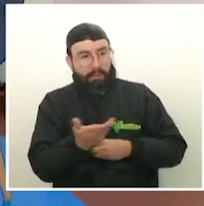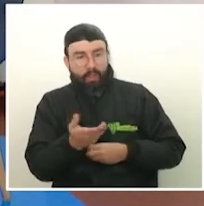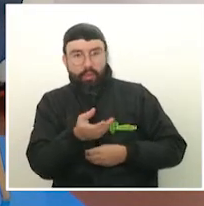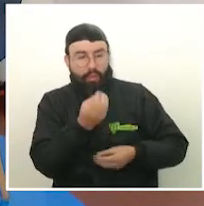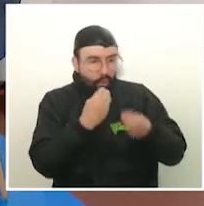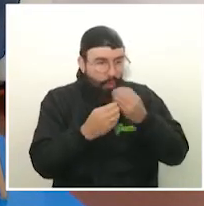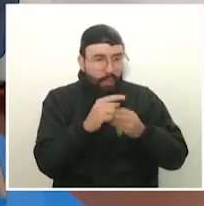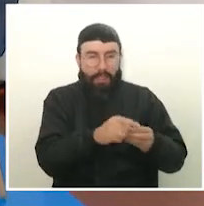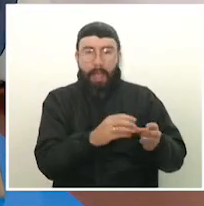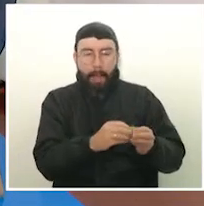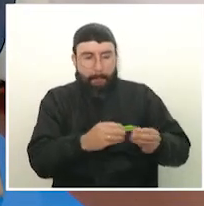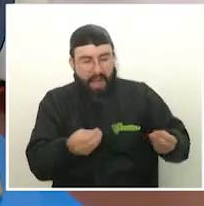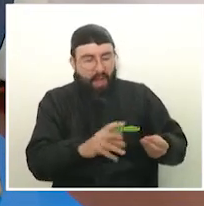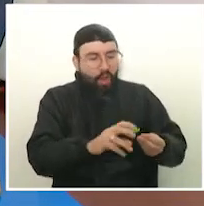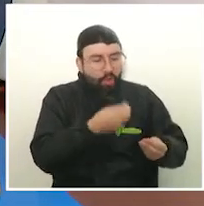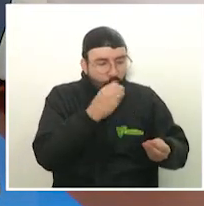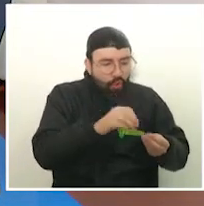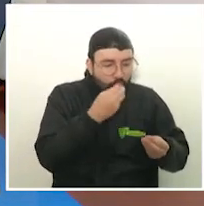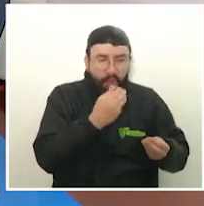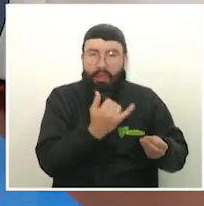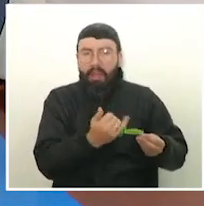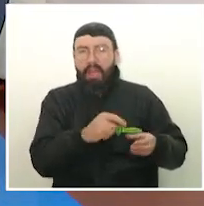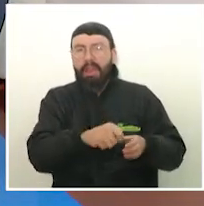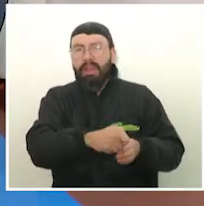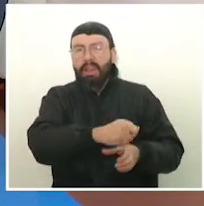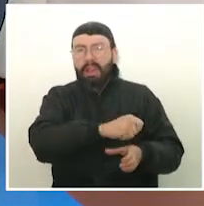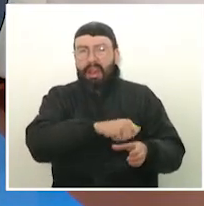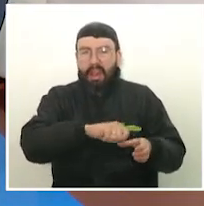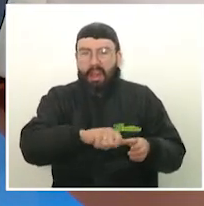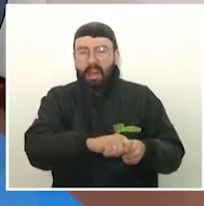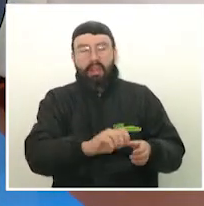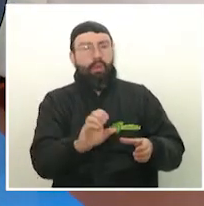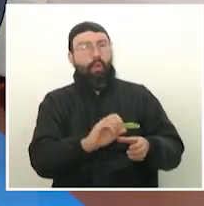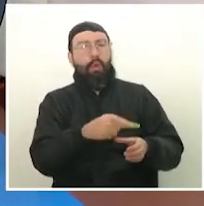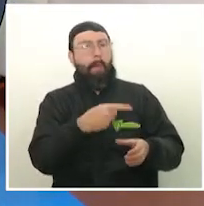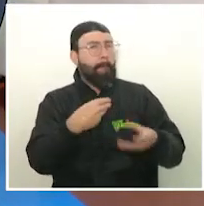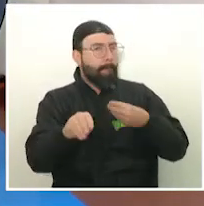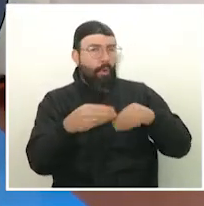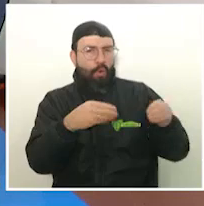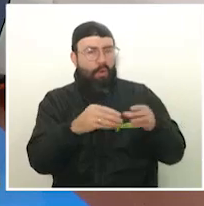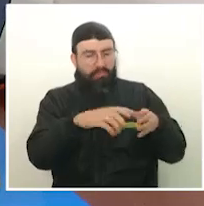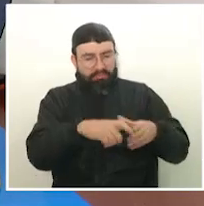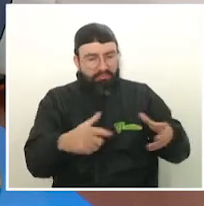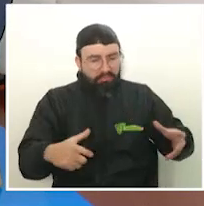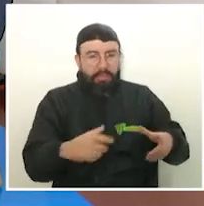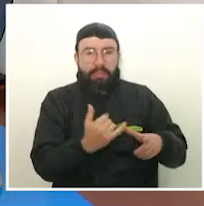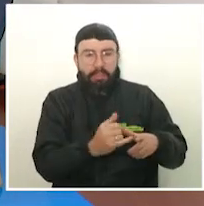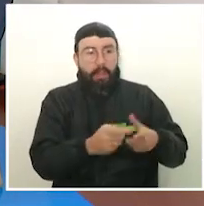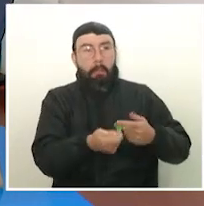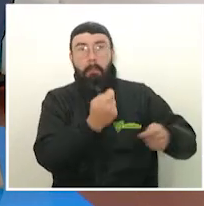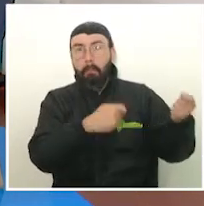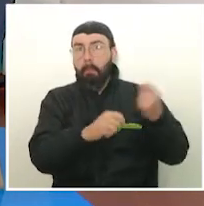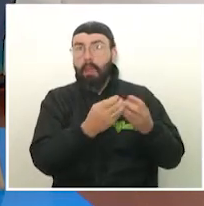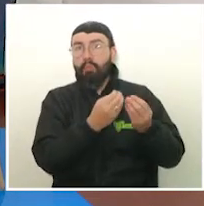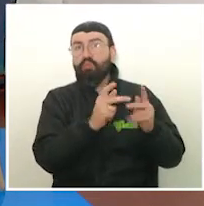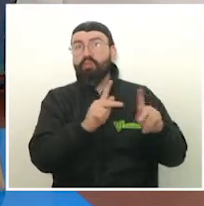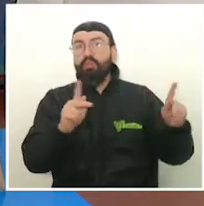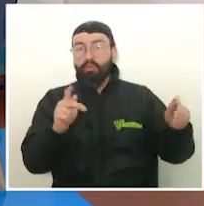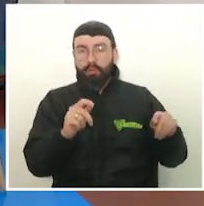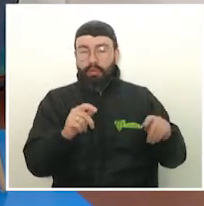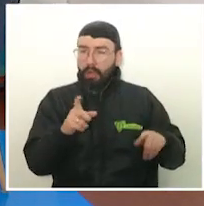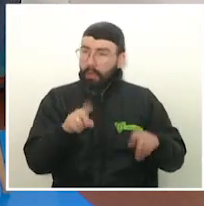empacados, procesados, como alimentos en lata, en bolsas, se han aumentado sus ventas porque muchas personas creyeron